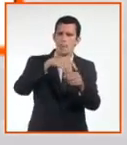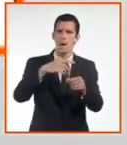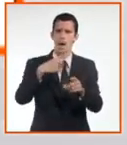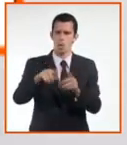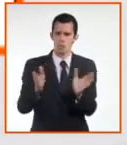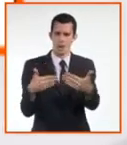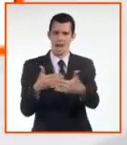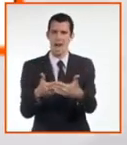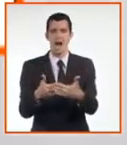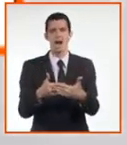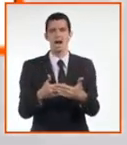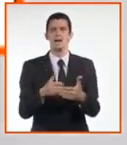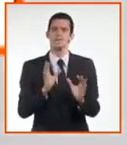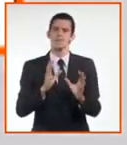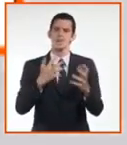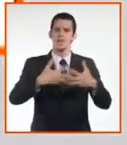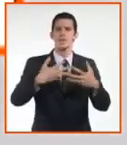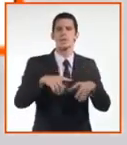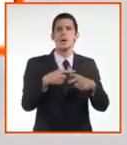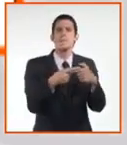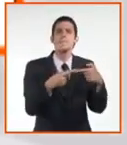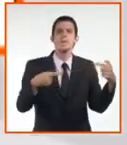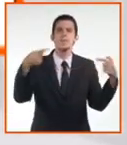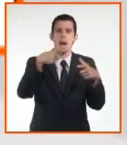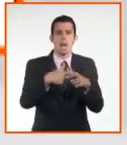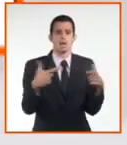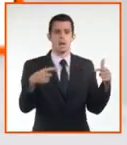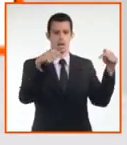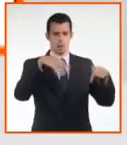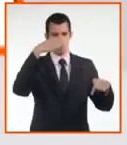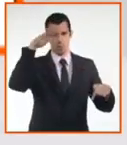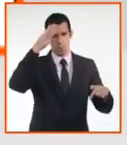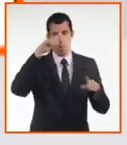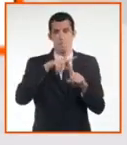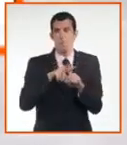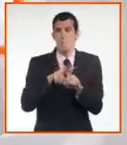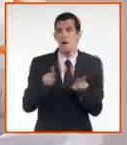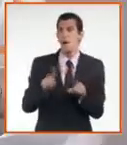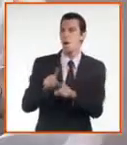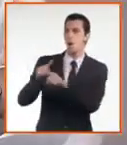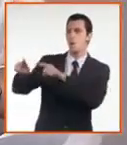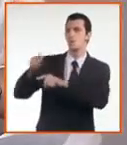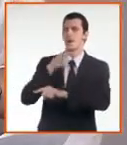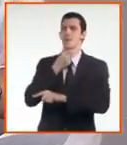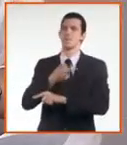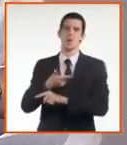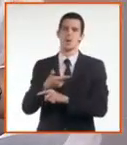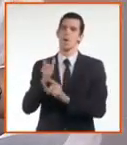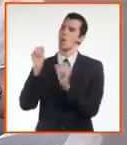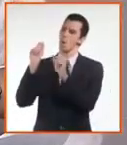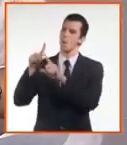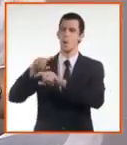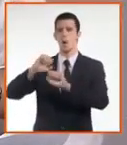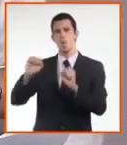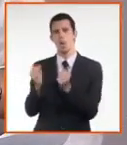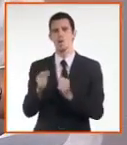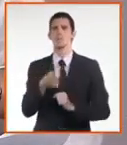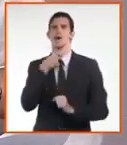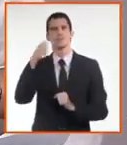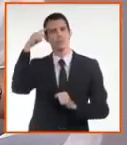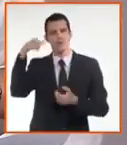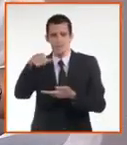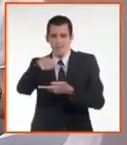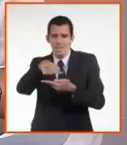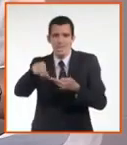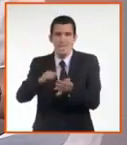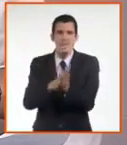porque materia de envase primario está en contacto con el producto son los tubos de aluminio para las cremas las ampolletas los bulbos y otros